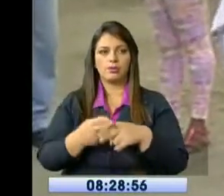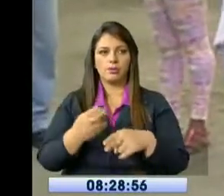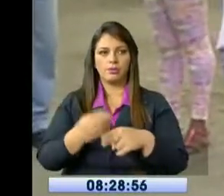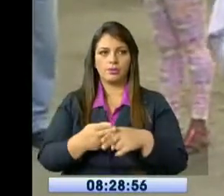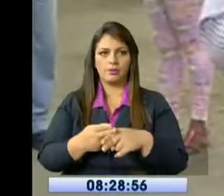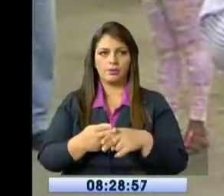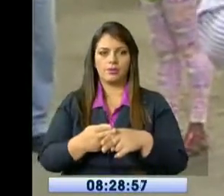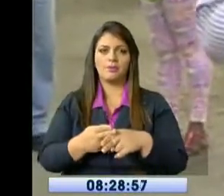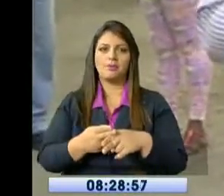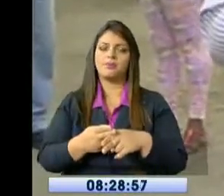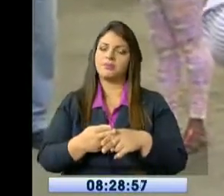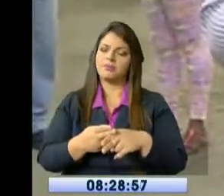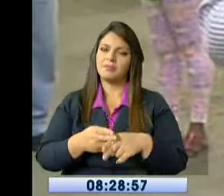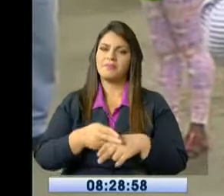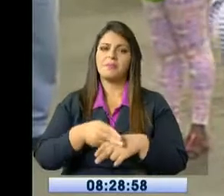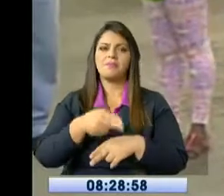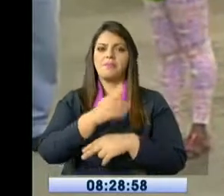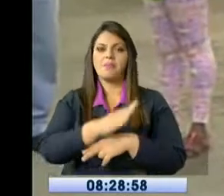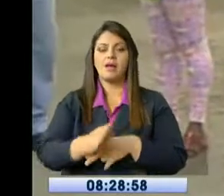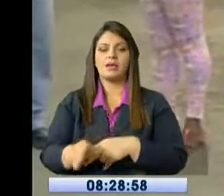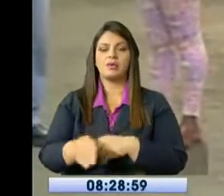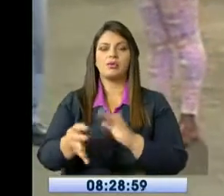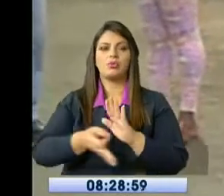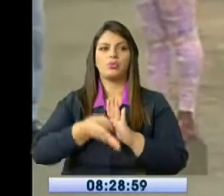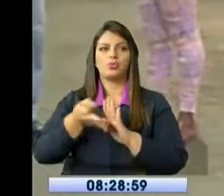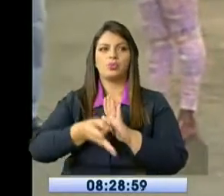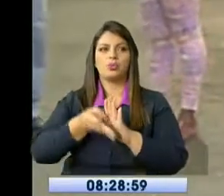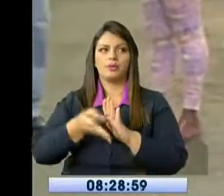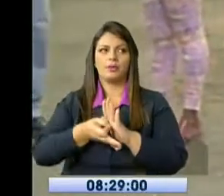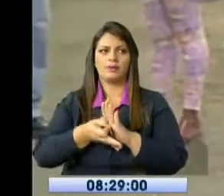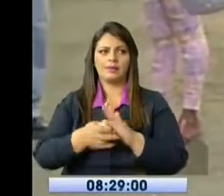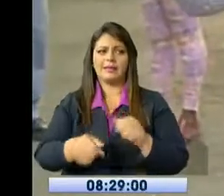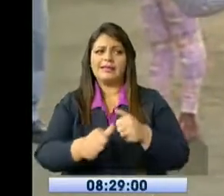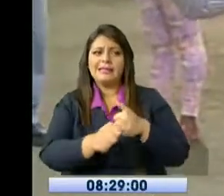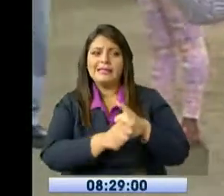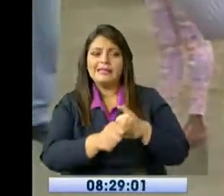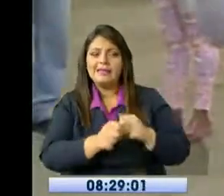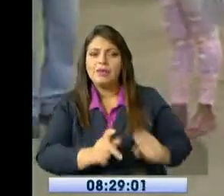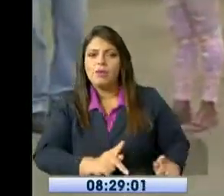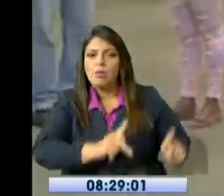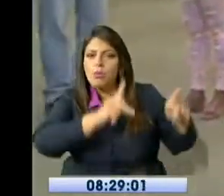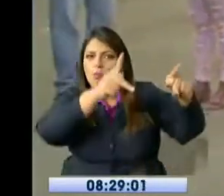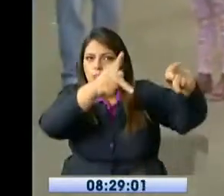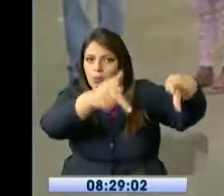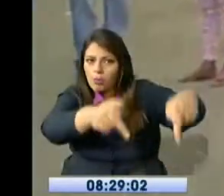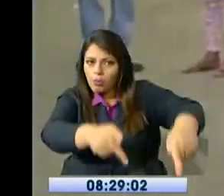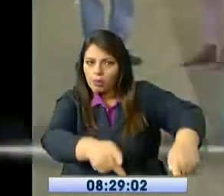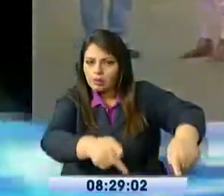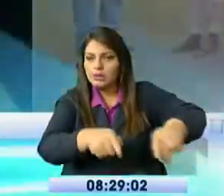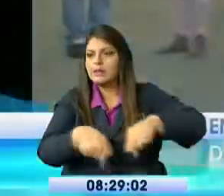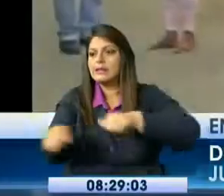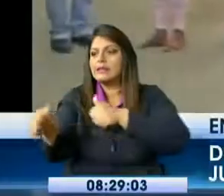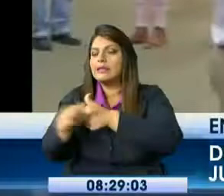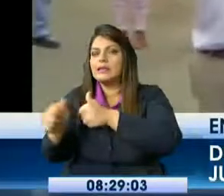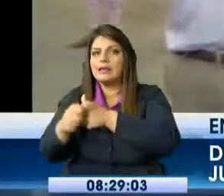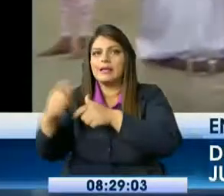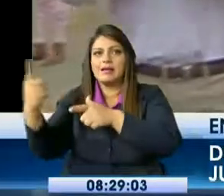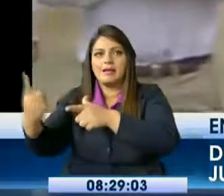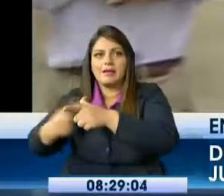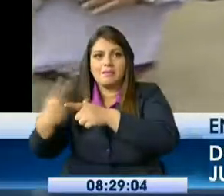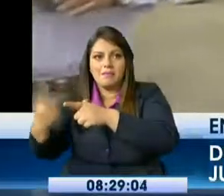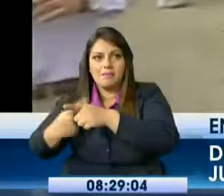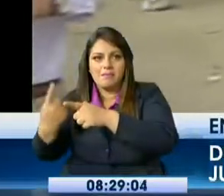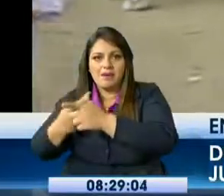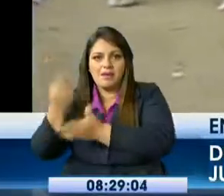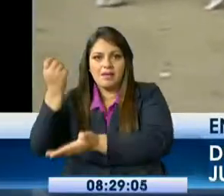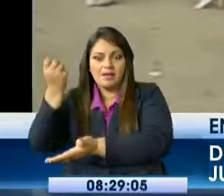la Bahía de Durán, que se ubica, estoy junto al conocido como Puente Huérfano, junto al mercado del cangrejo Pelucón. Aquí es